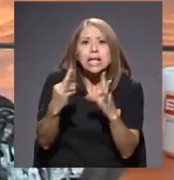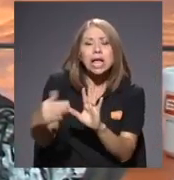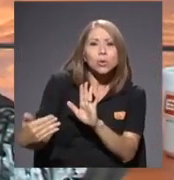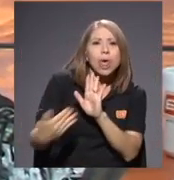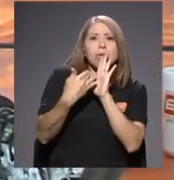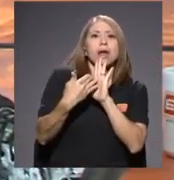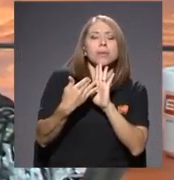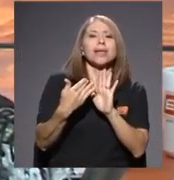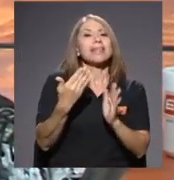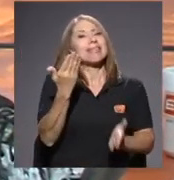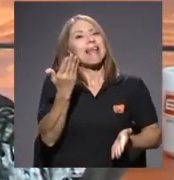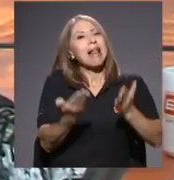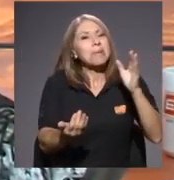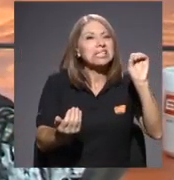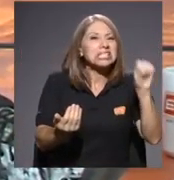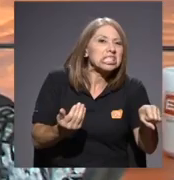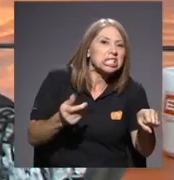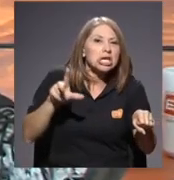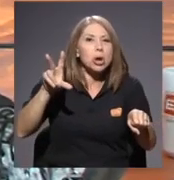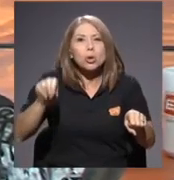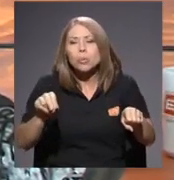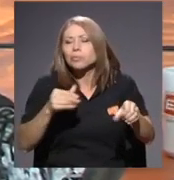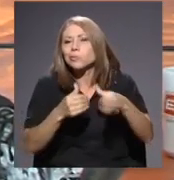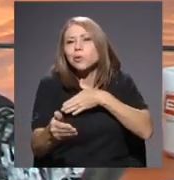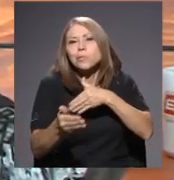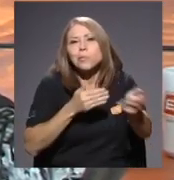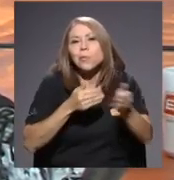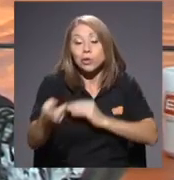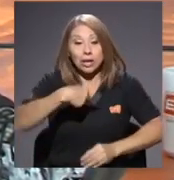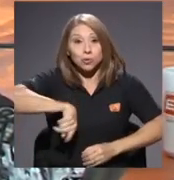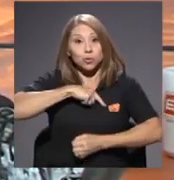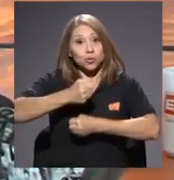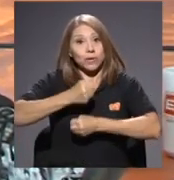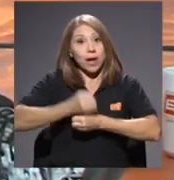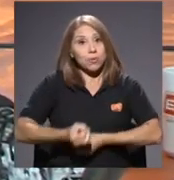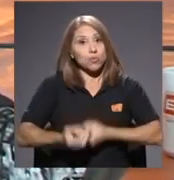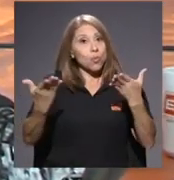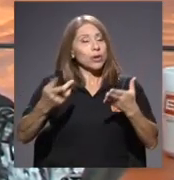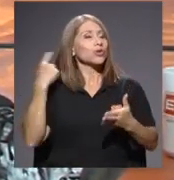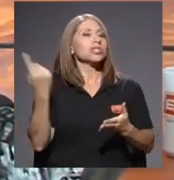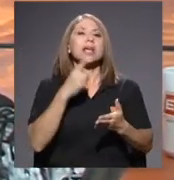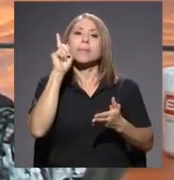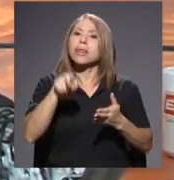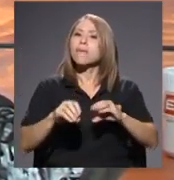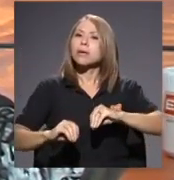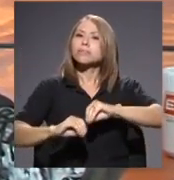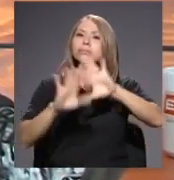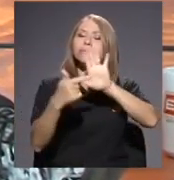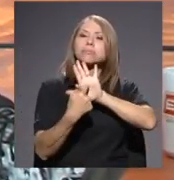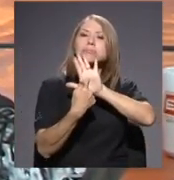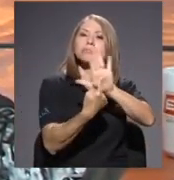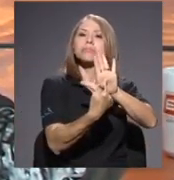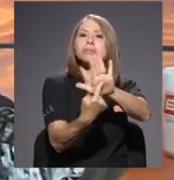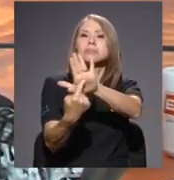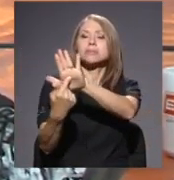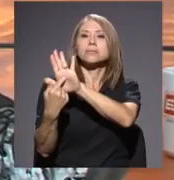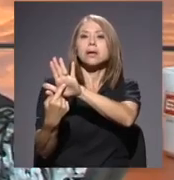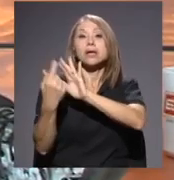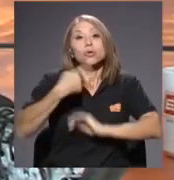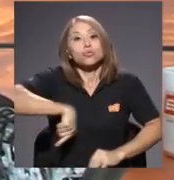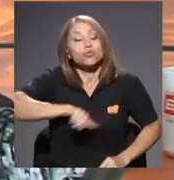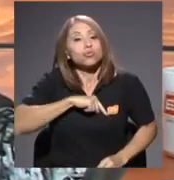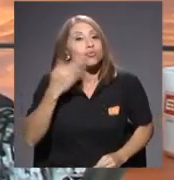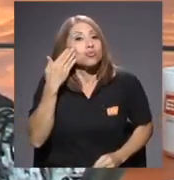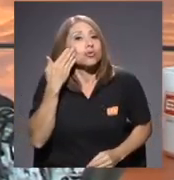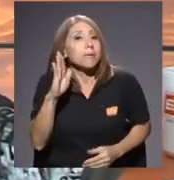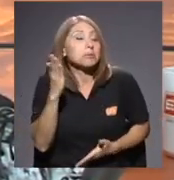no importa. Nuestra función desde el lugar de lo público siempre tiene que ser de rendir cuentas, porque no sabemos si de repente alguna persona,